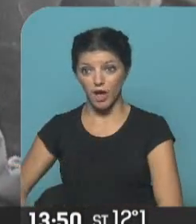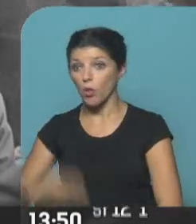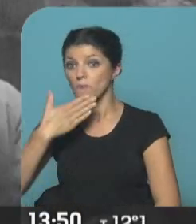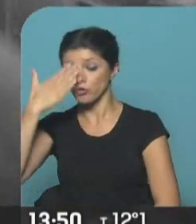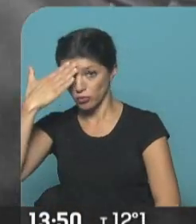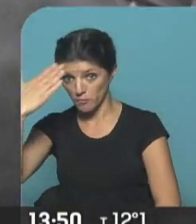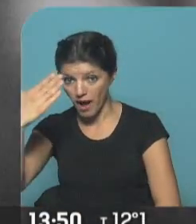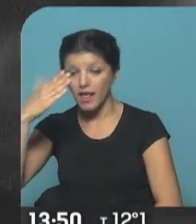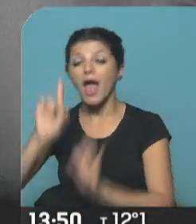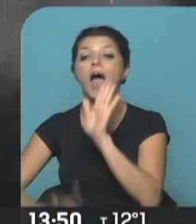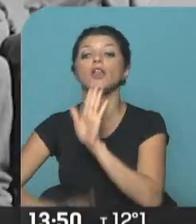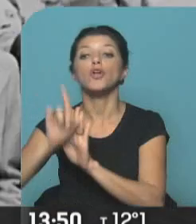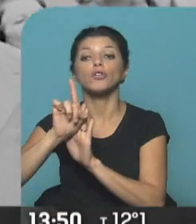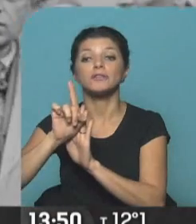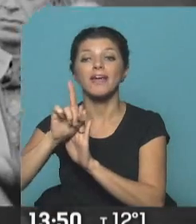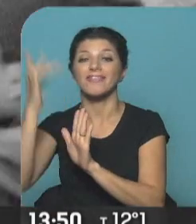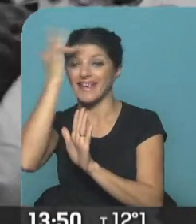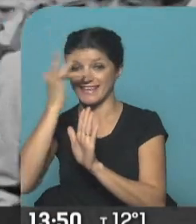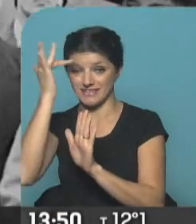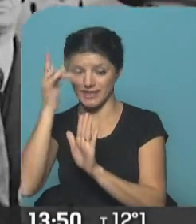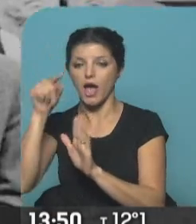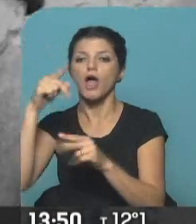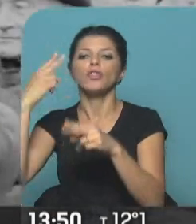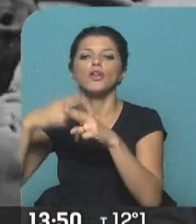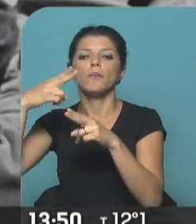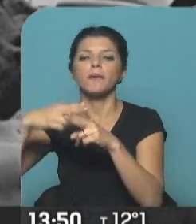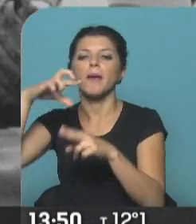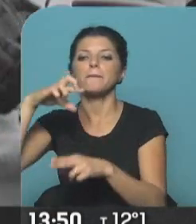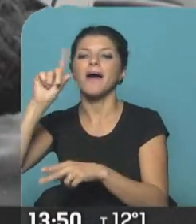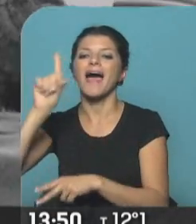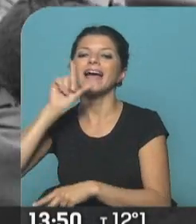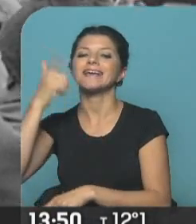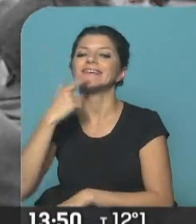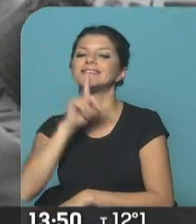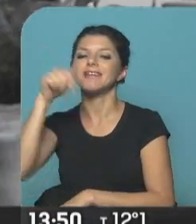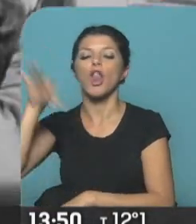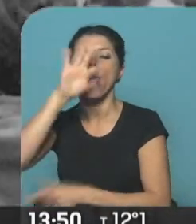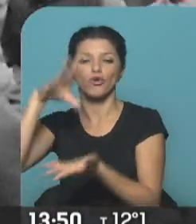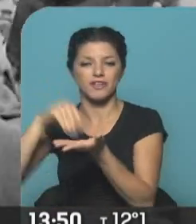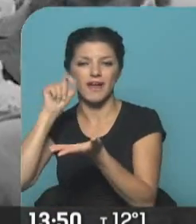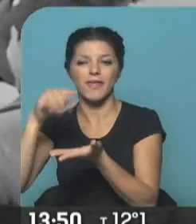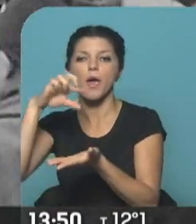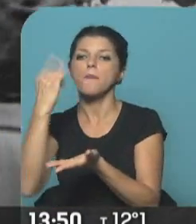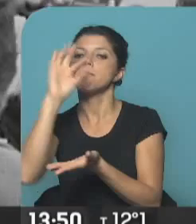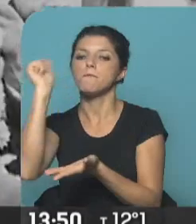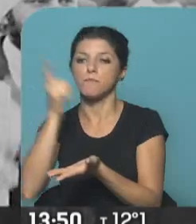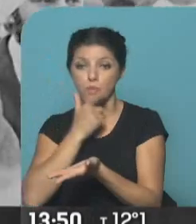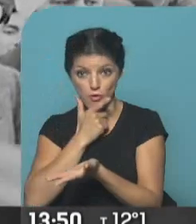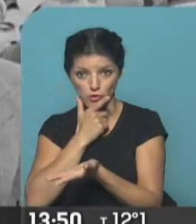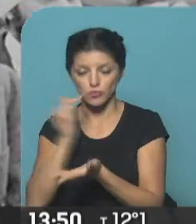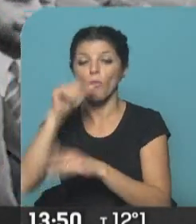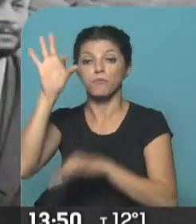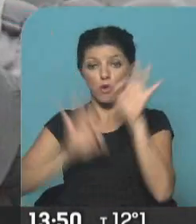musulmán en el norte del subcontinente indio llamado Pakistán, o Tierra de los Puros, un proyecto respaldado por la influyente